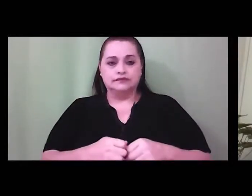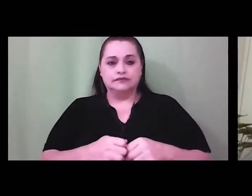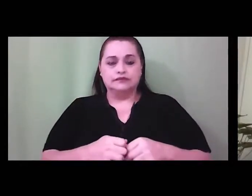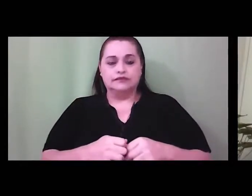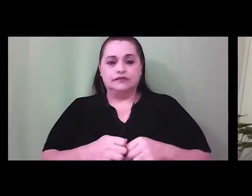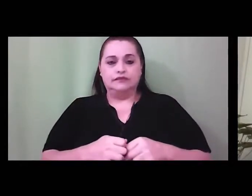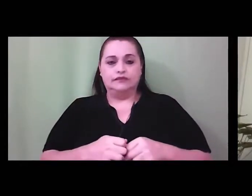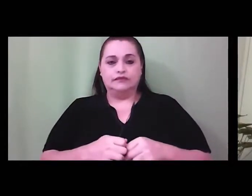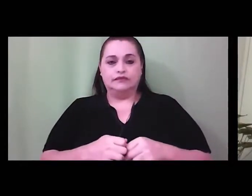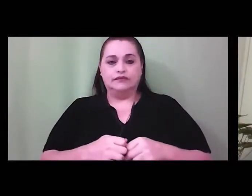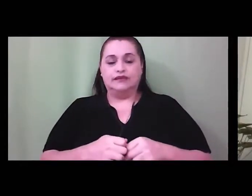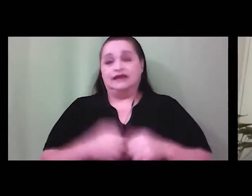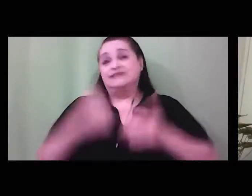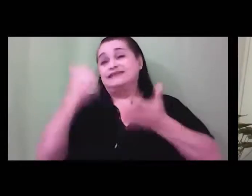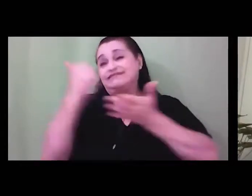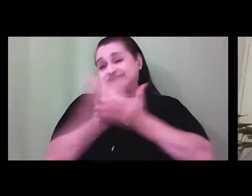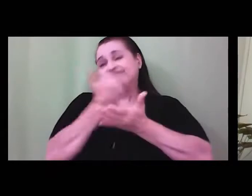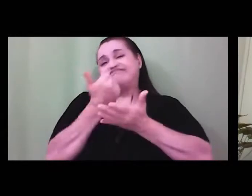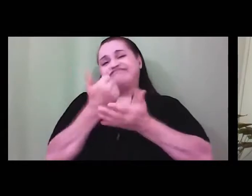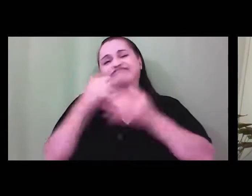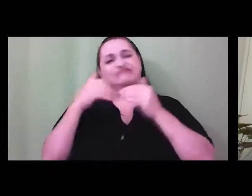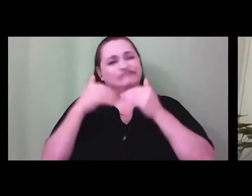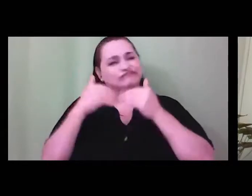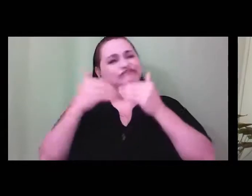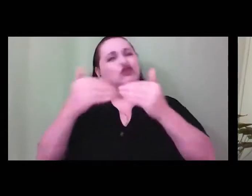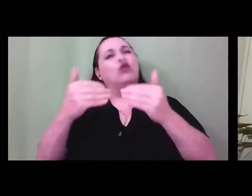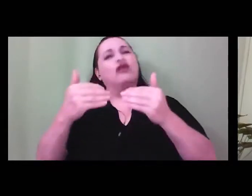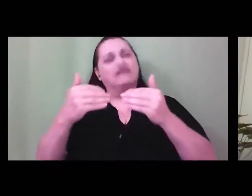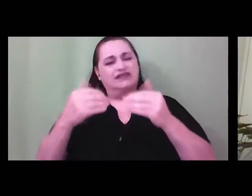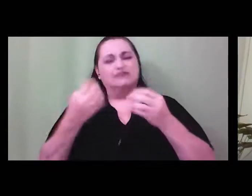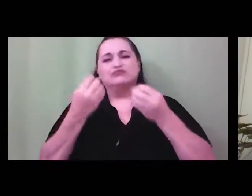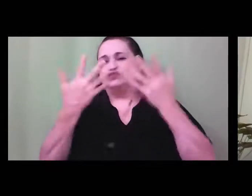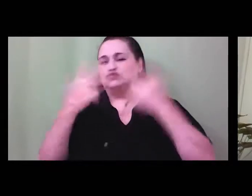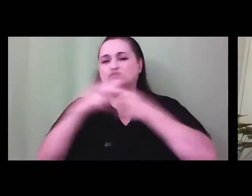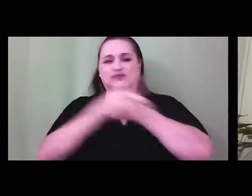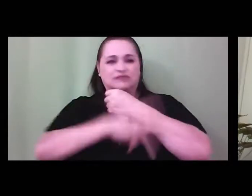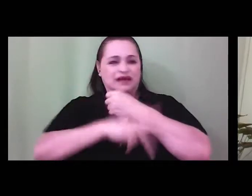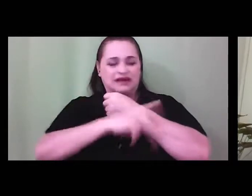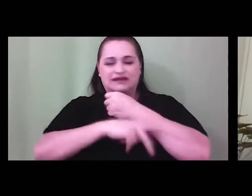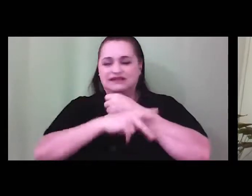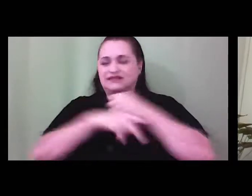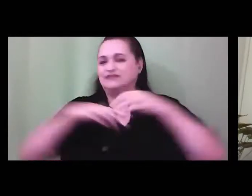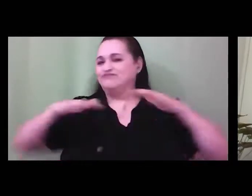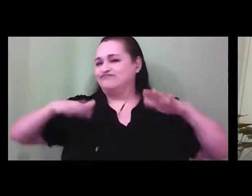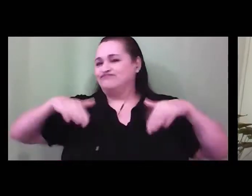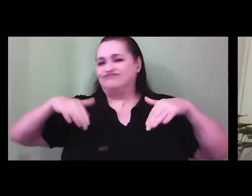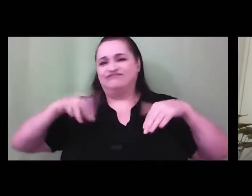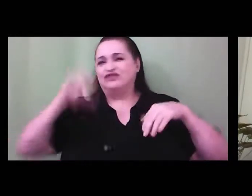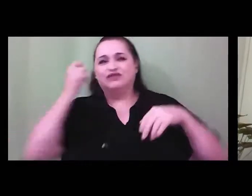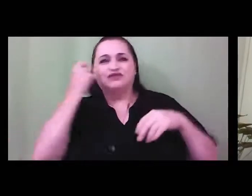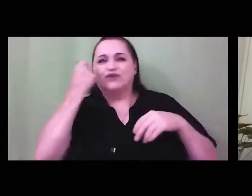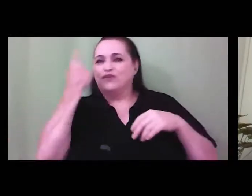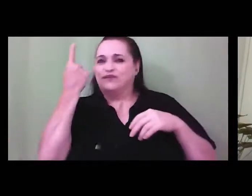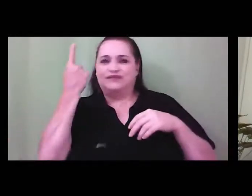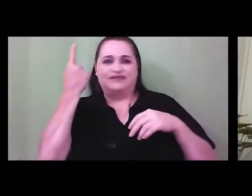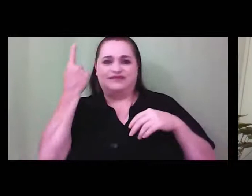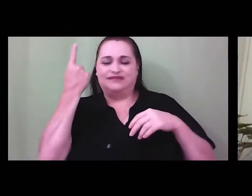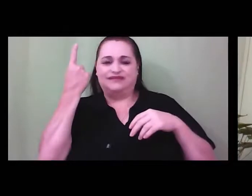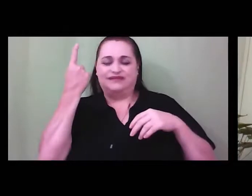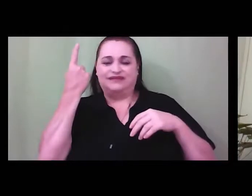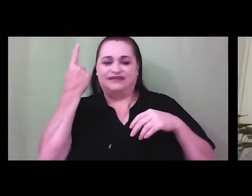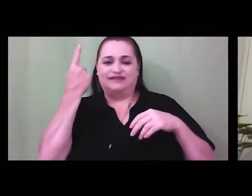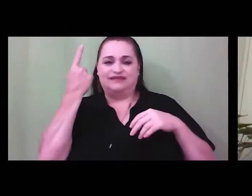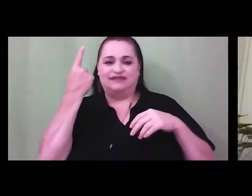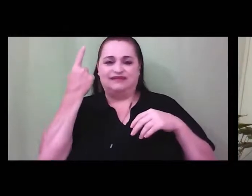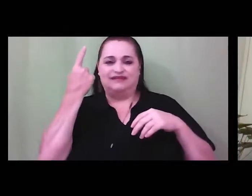Y lastimosamente todavía existen muchos países donde esto no se comprende y